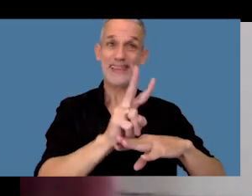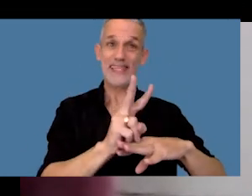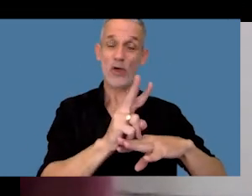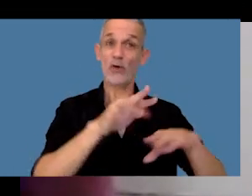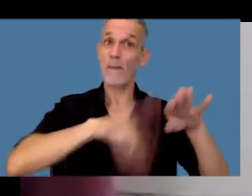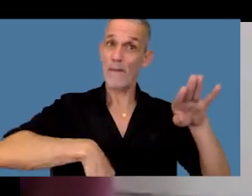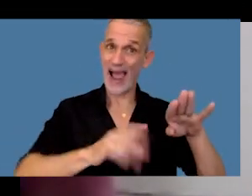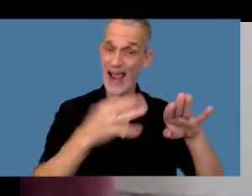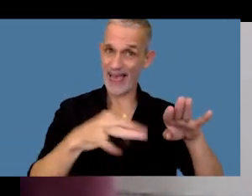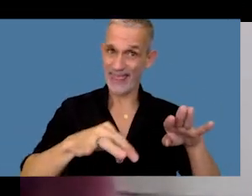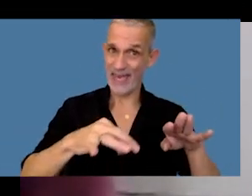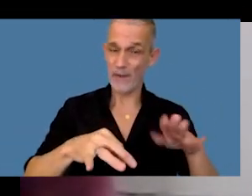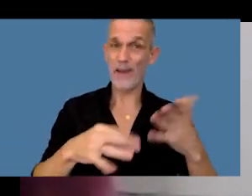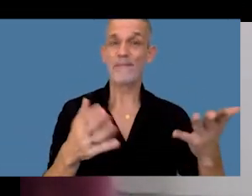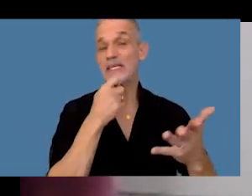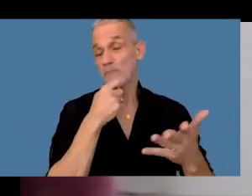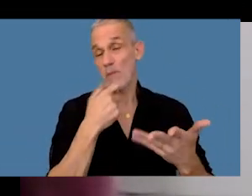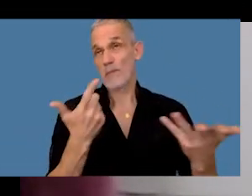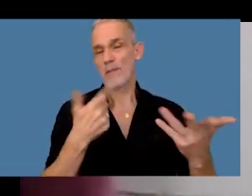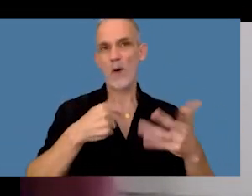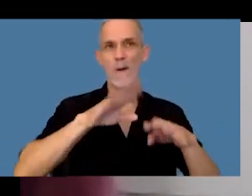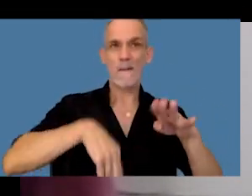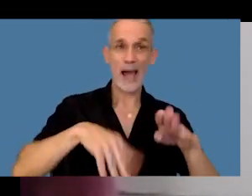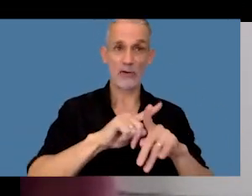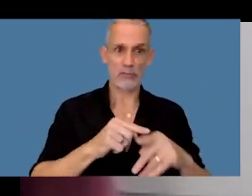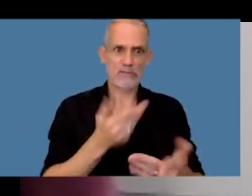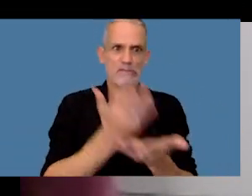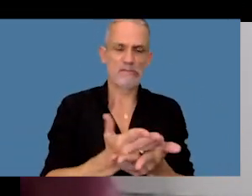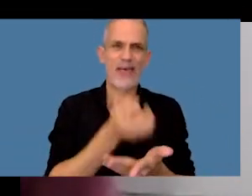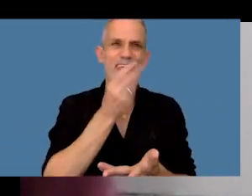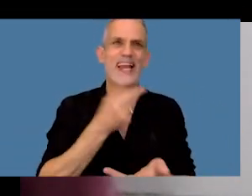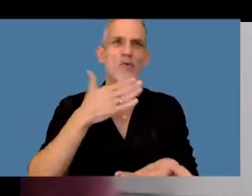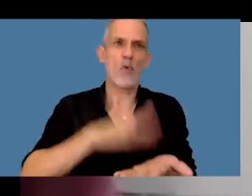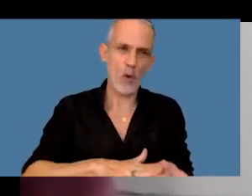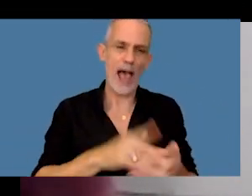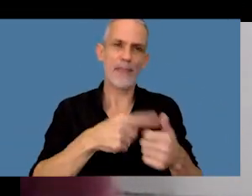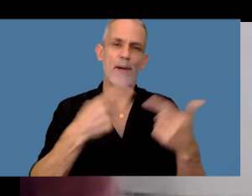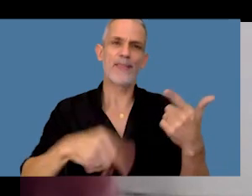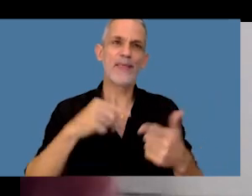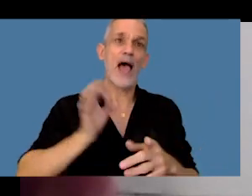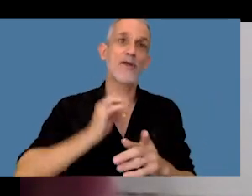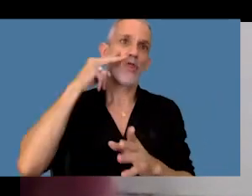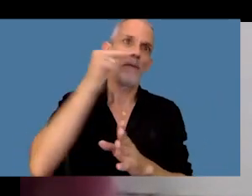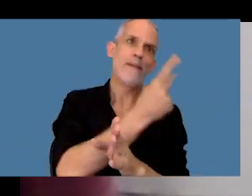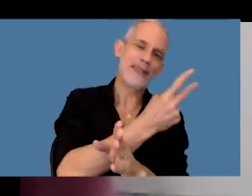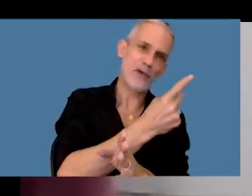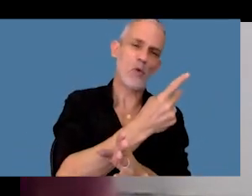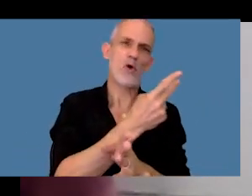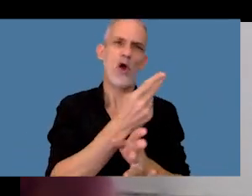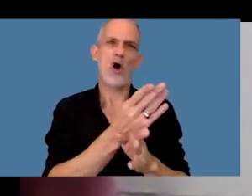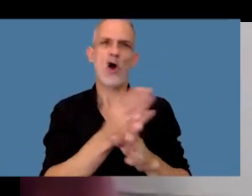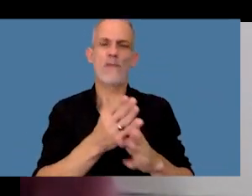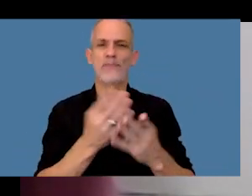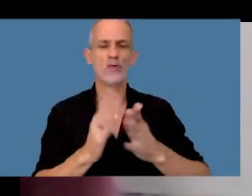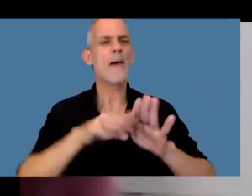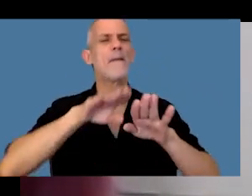no, imagínate, vas a tener que presentar declaración jurada, tiene que estar 2021, entonces das una